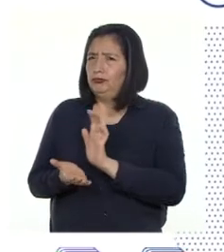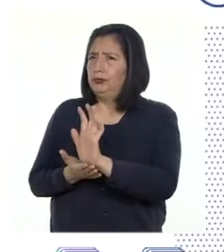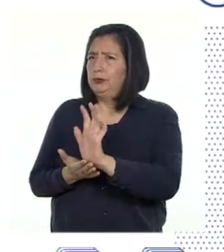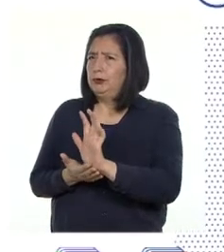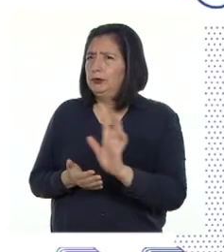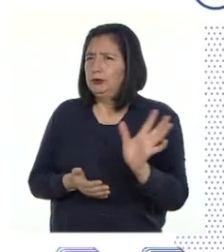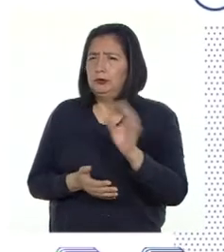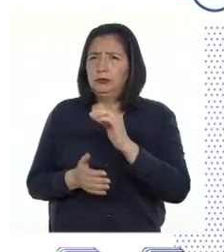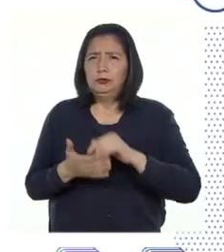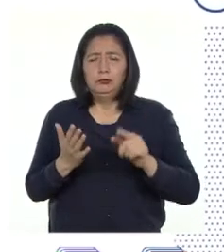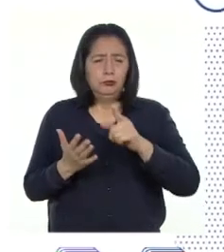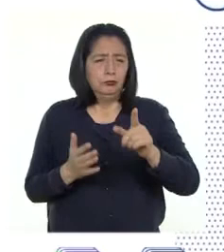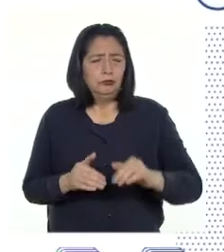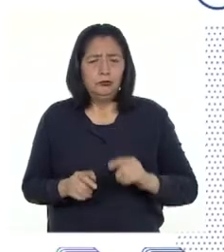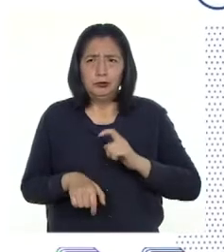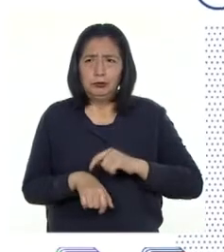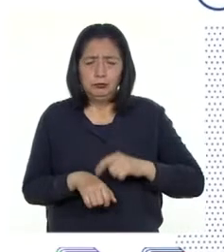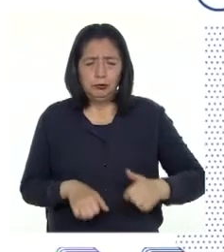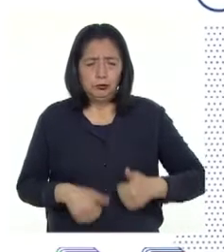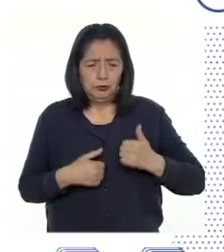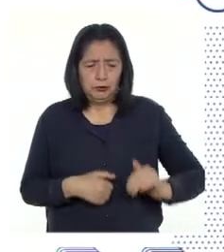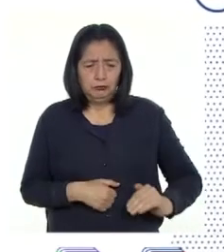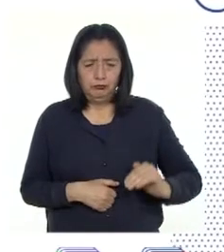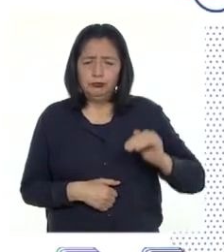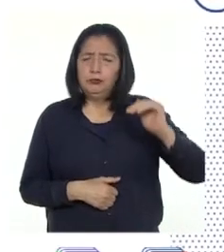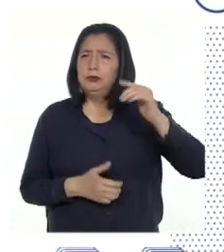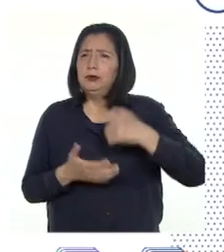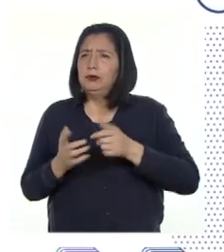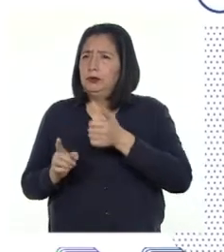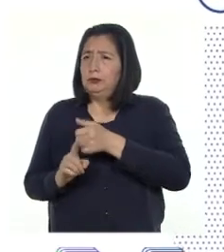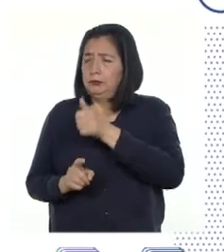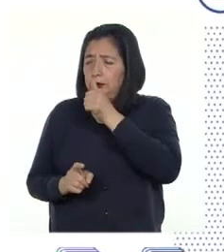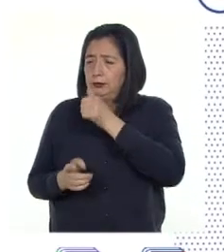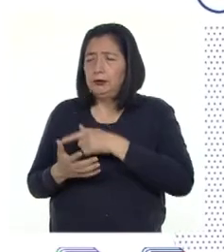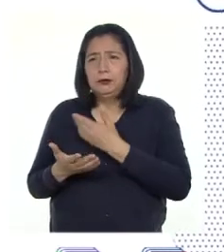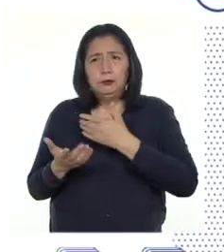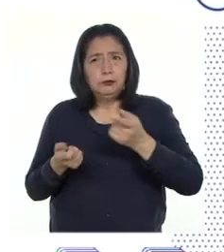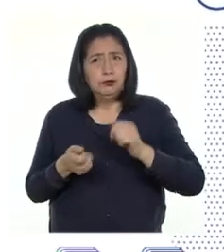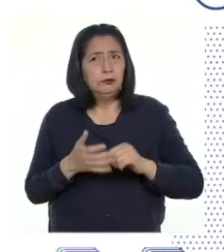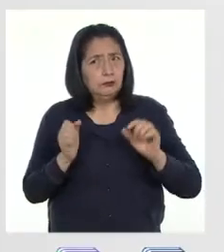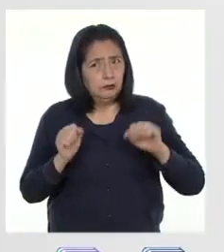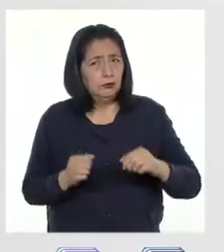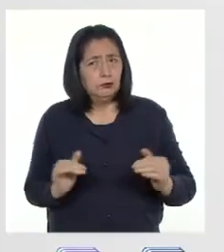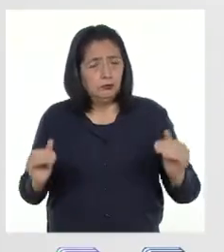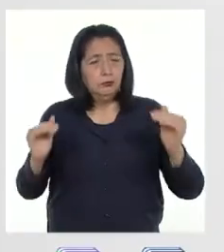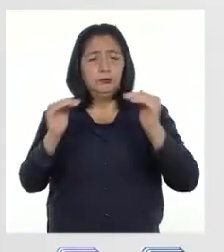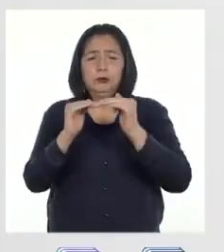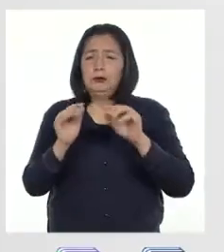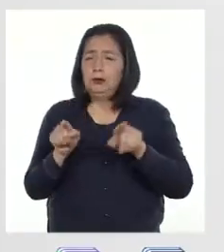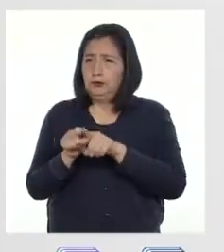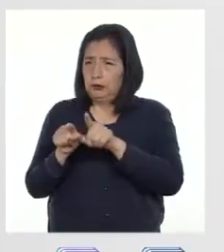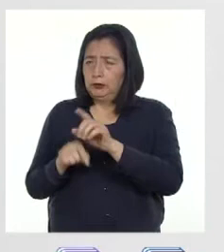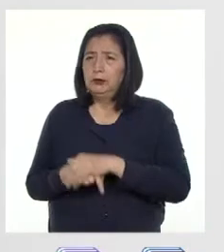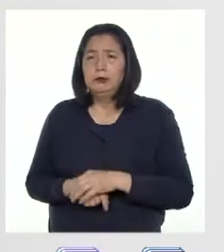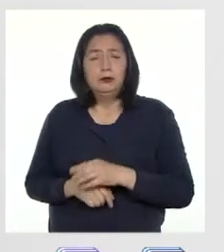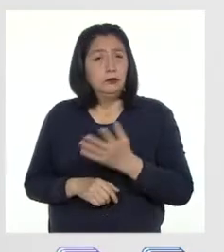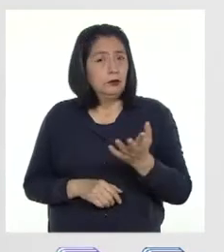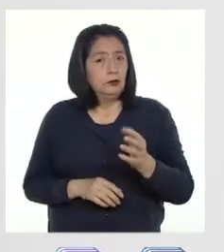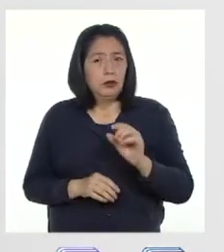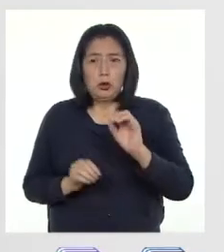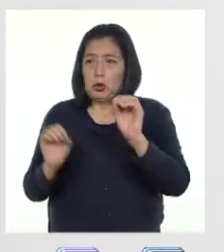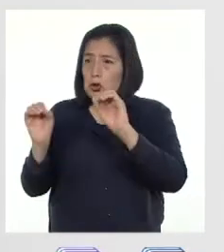en todas las esferas de su vida, pública y privada, propendiendo a la plena igualdad. O sea,